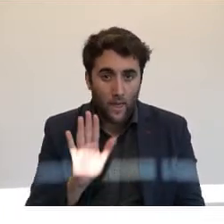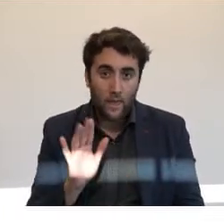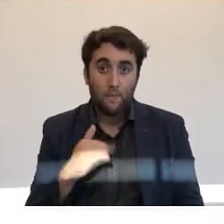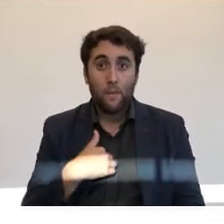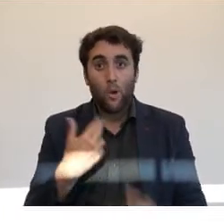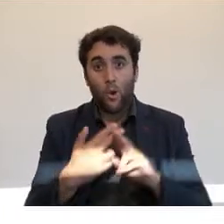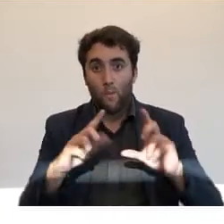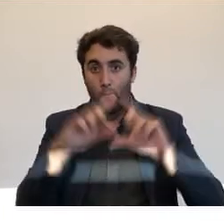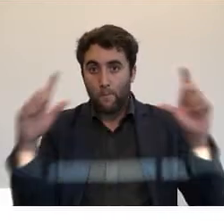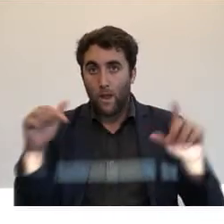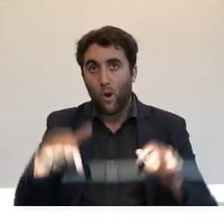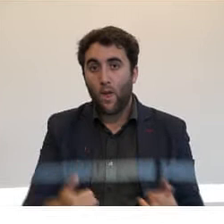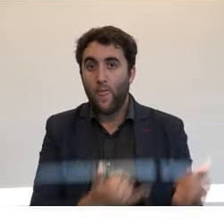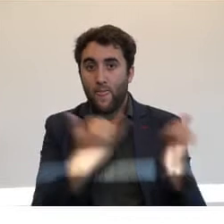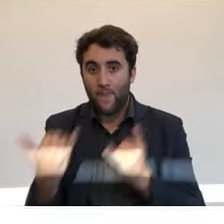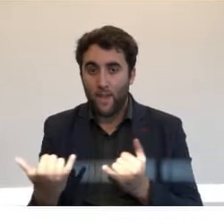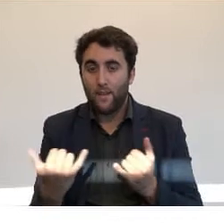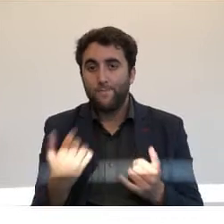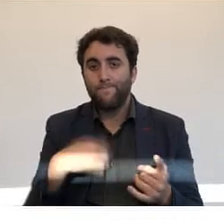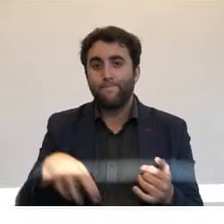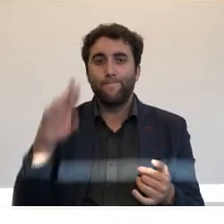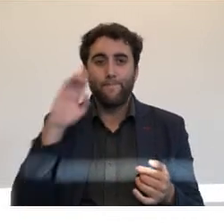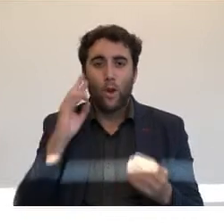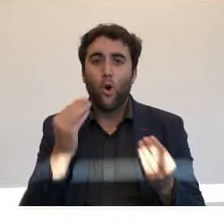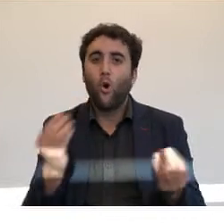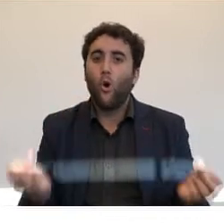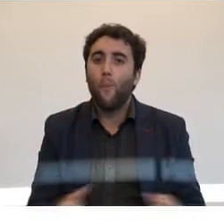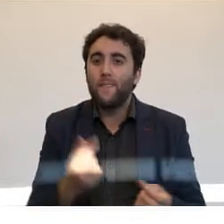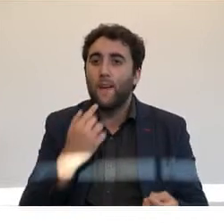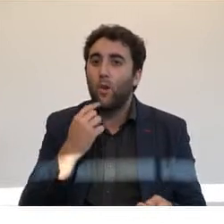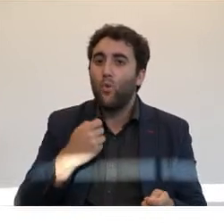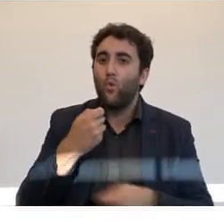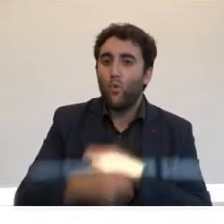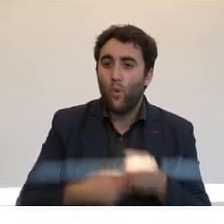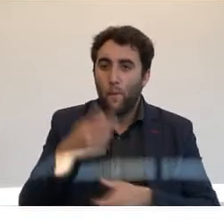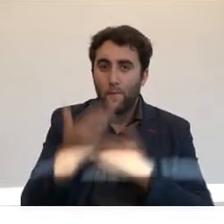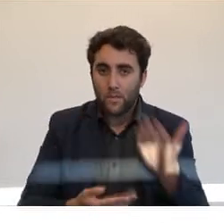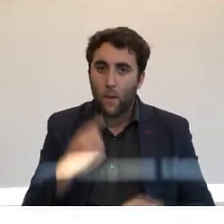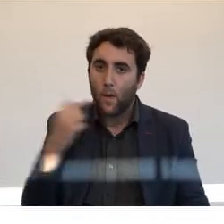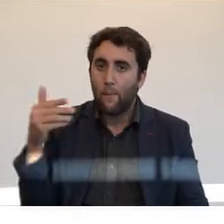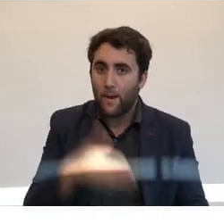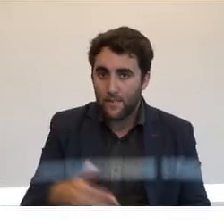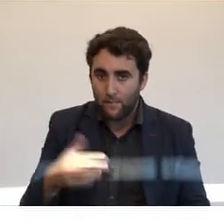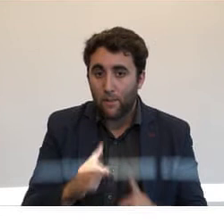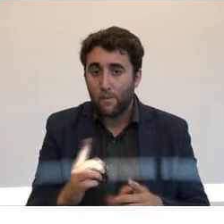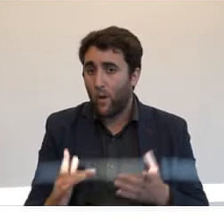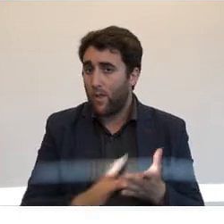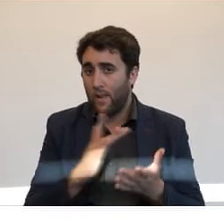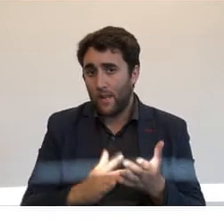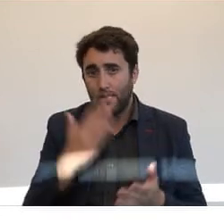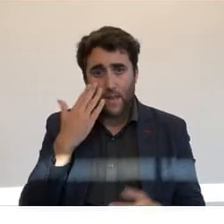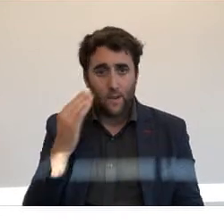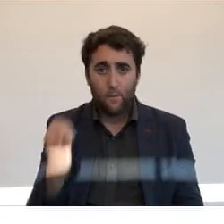jornada, al objetivo de esta jornada. Reflexionar sobre cómo construir una participación en un contexto donde lo digital tiene un